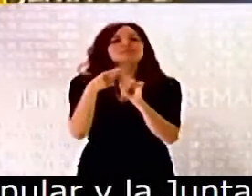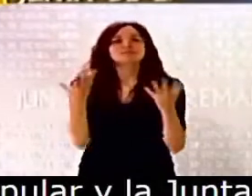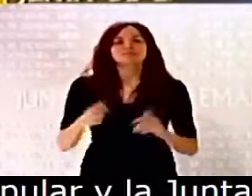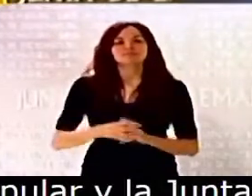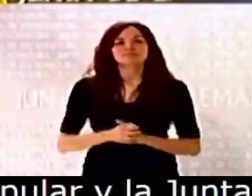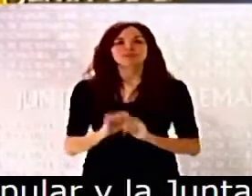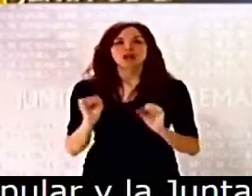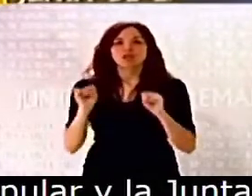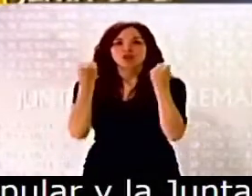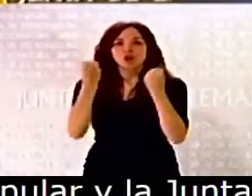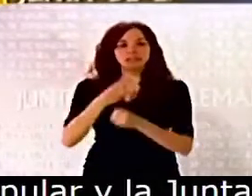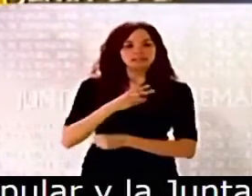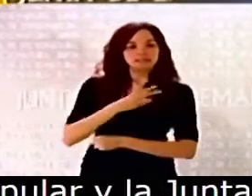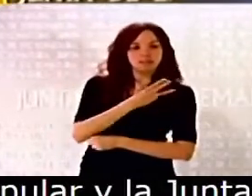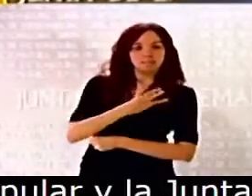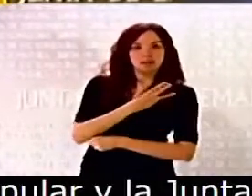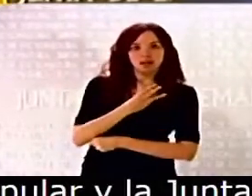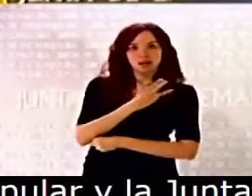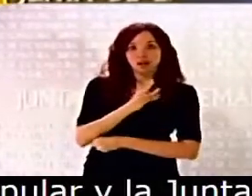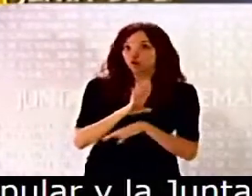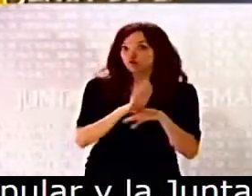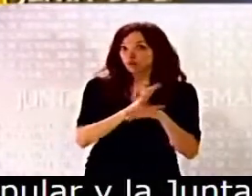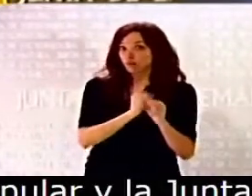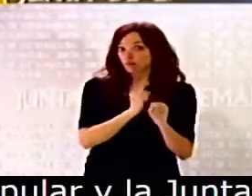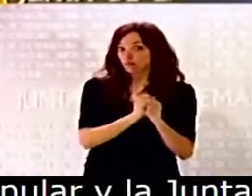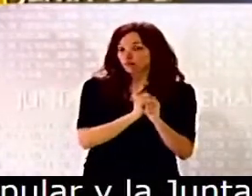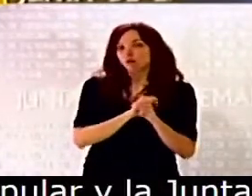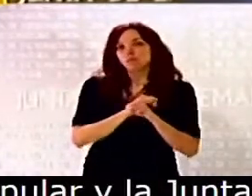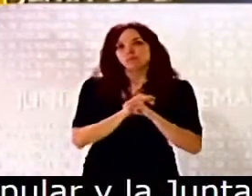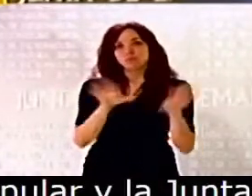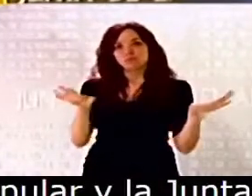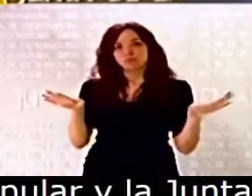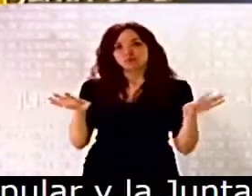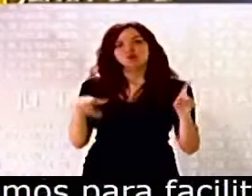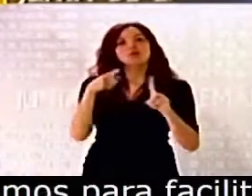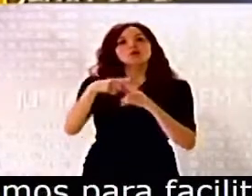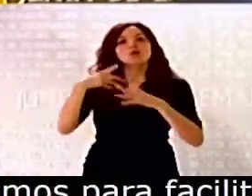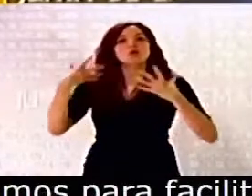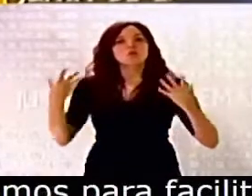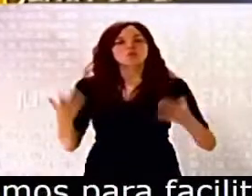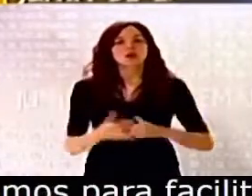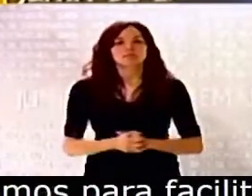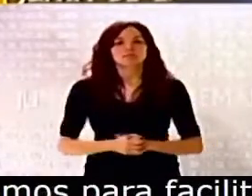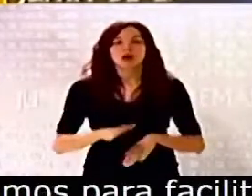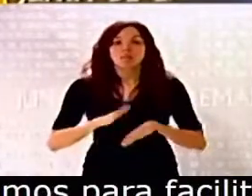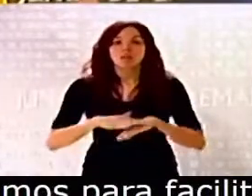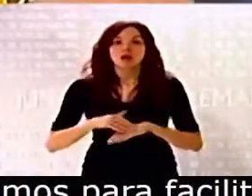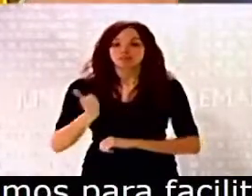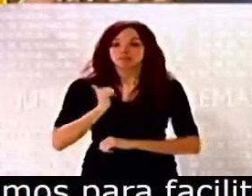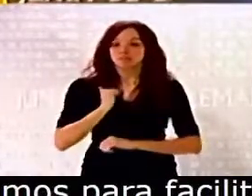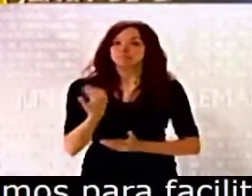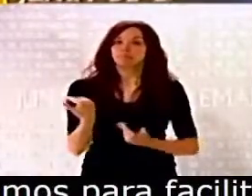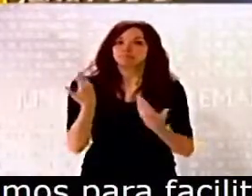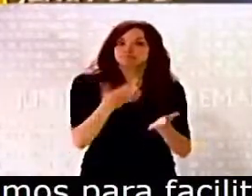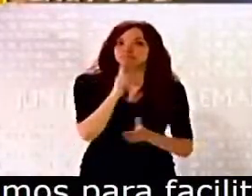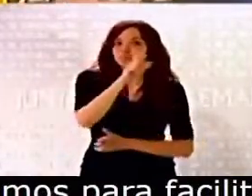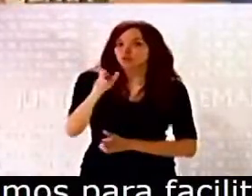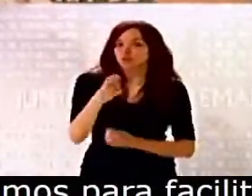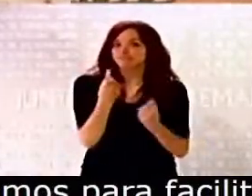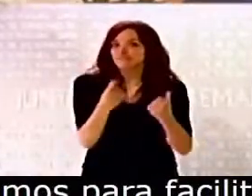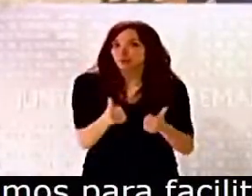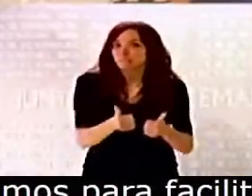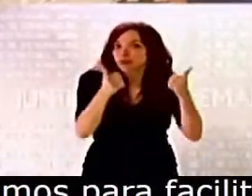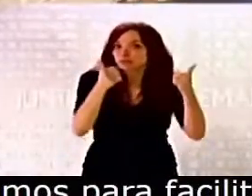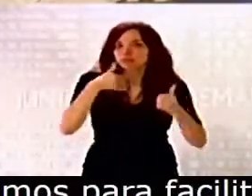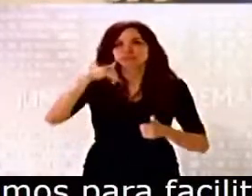y la Consejería de Empleo para facilitar y fortalecer las posibilidades de las personas más vulnerables y que tienen un mayor